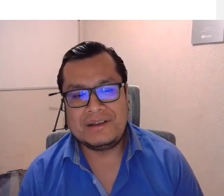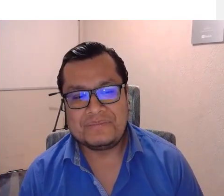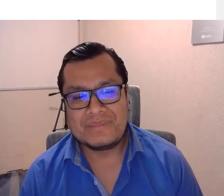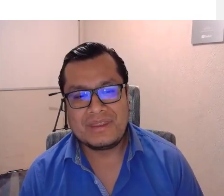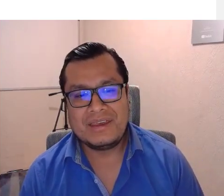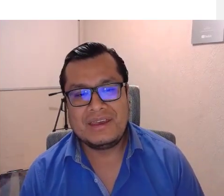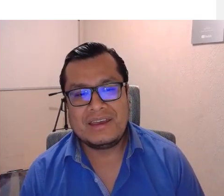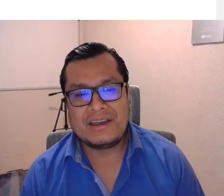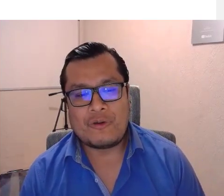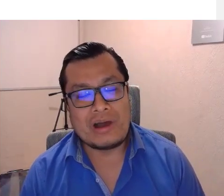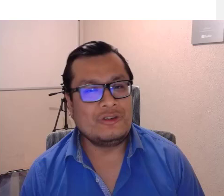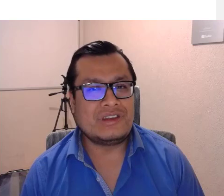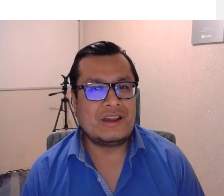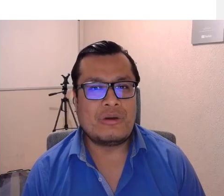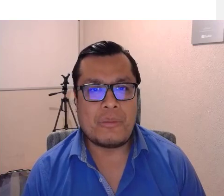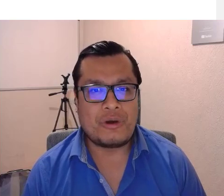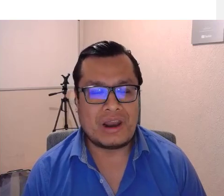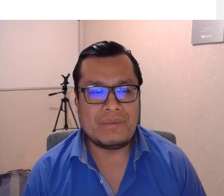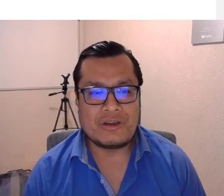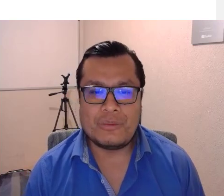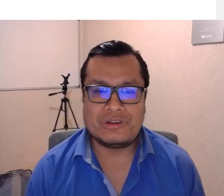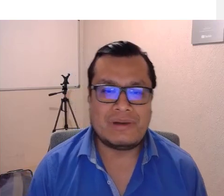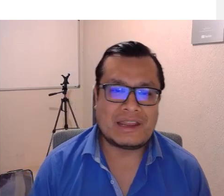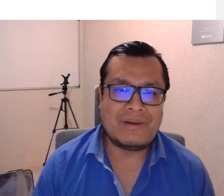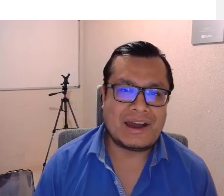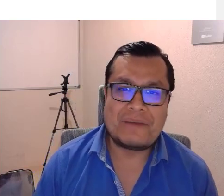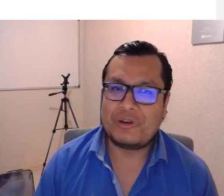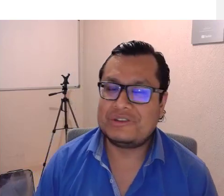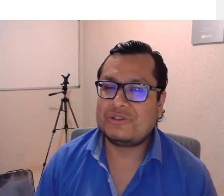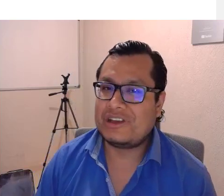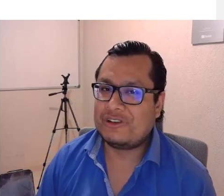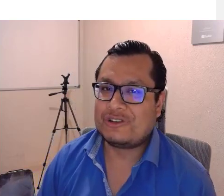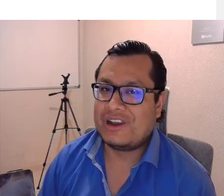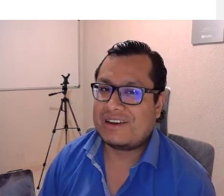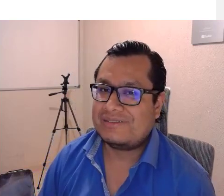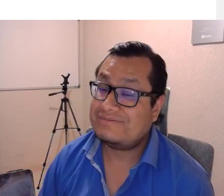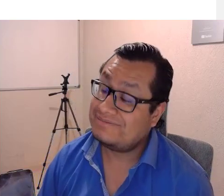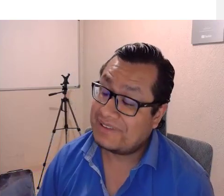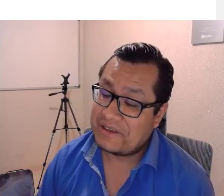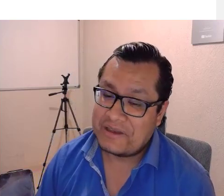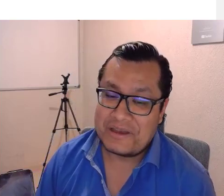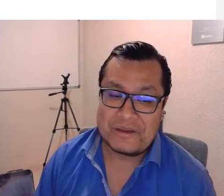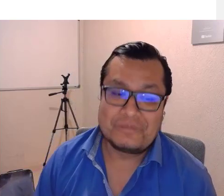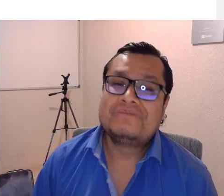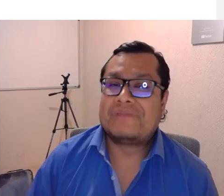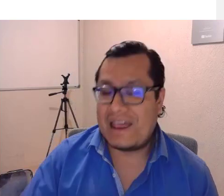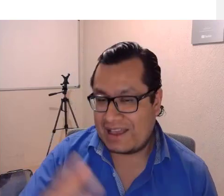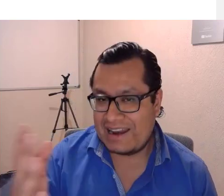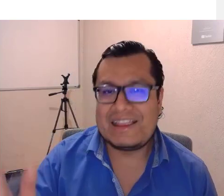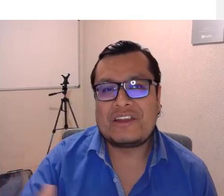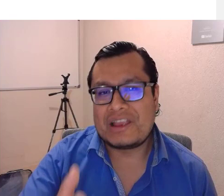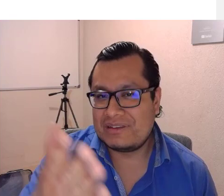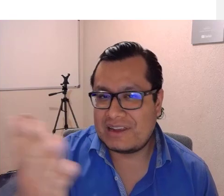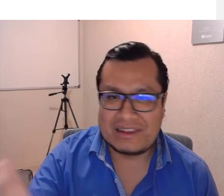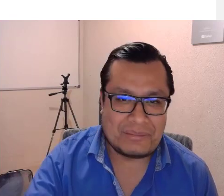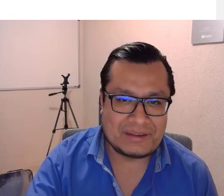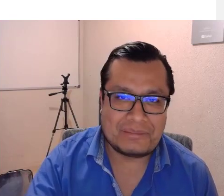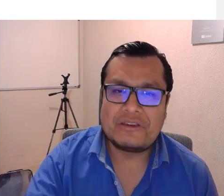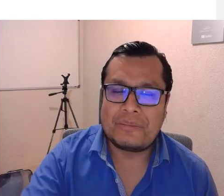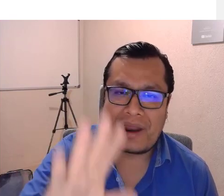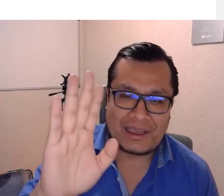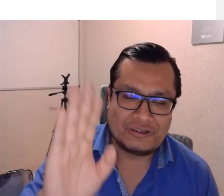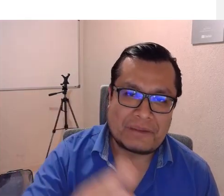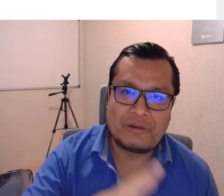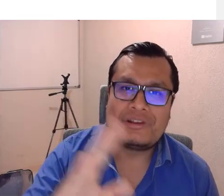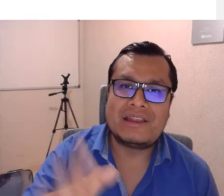mañanera cuando está en el nuevo programa y cómo se va a trabajar el próximo ciclo escolar el calendario también sale en el mes